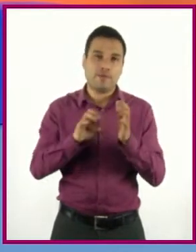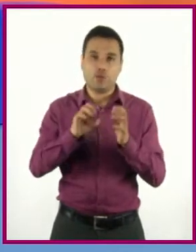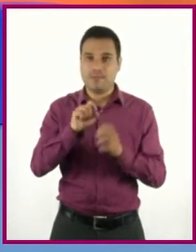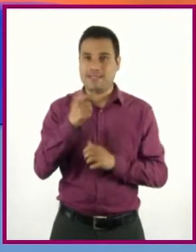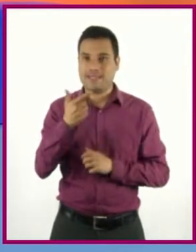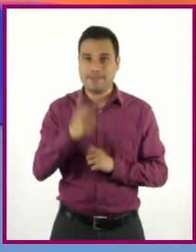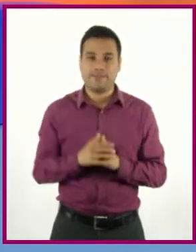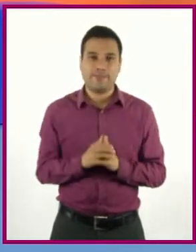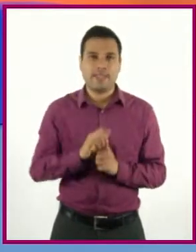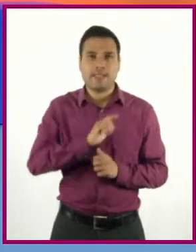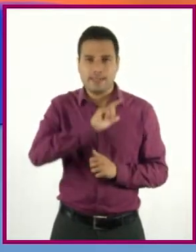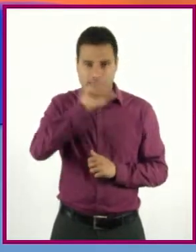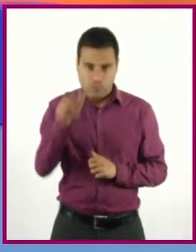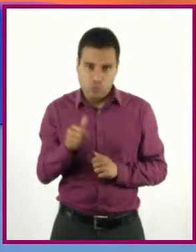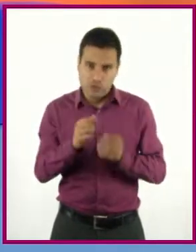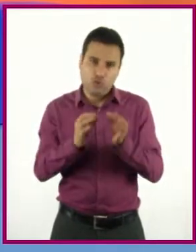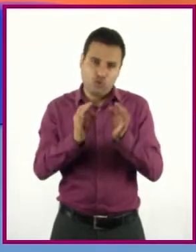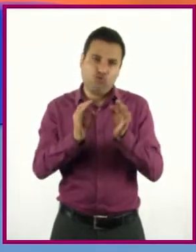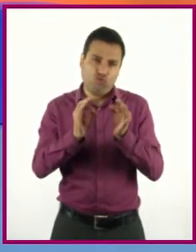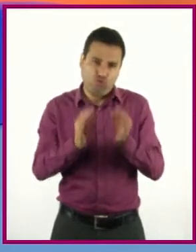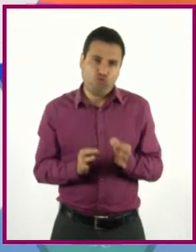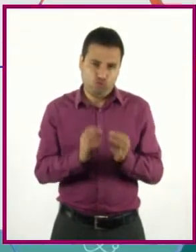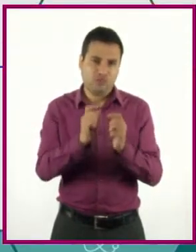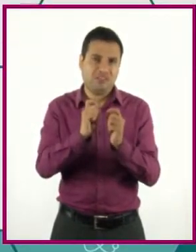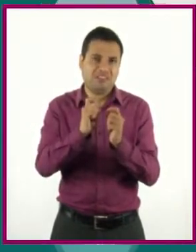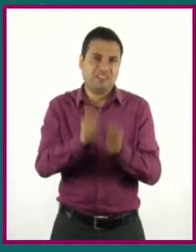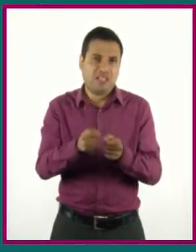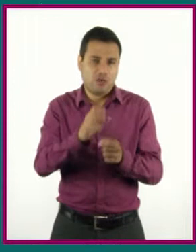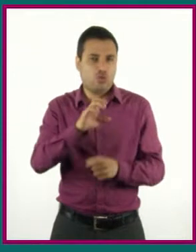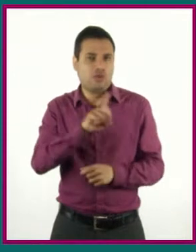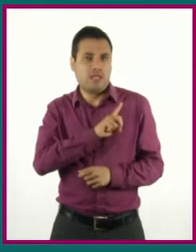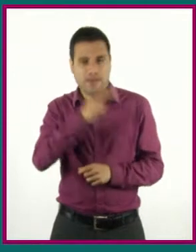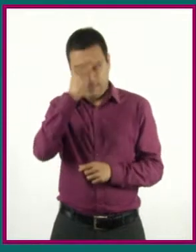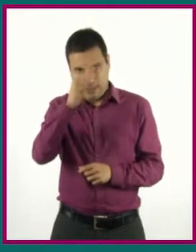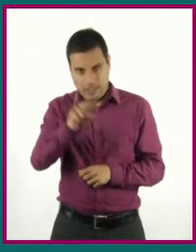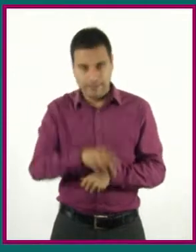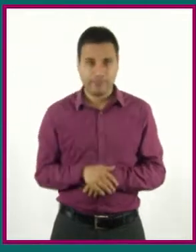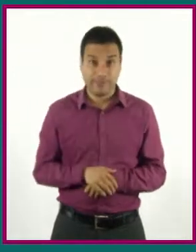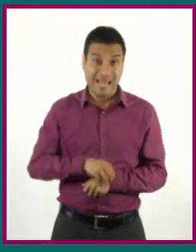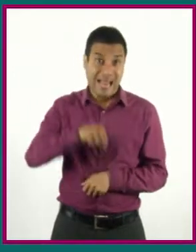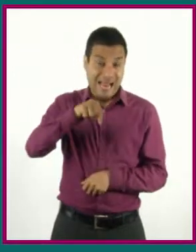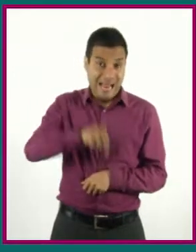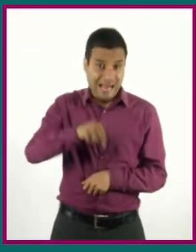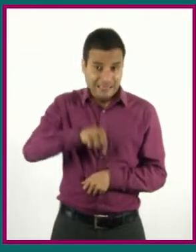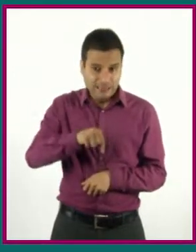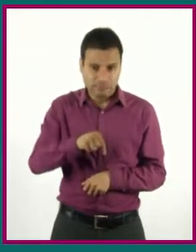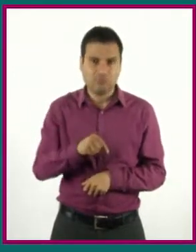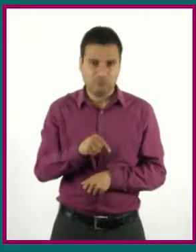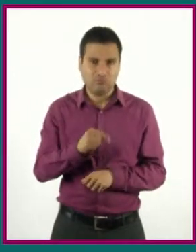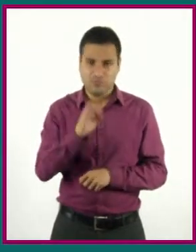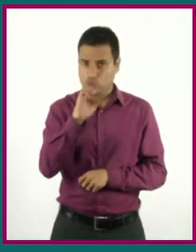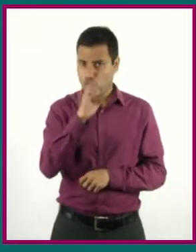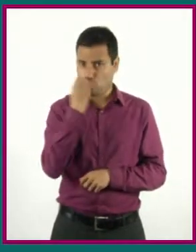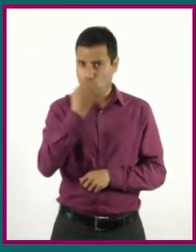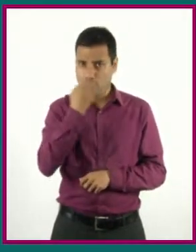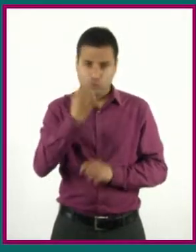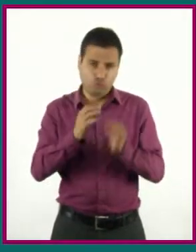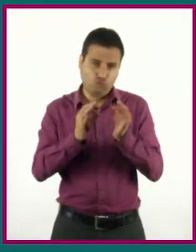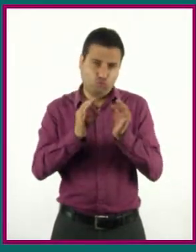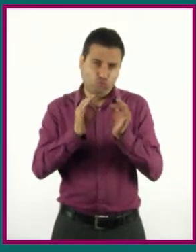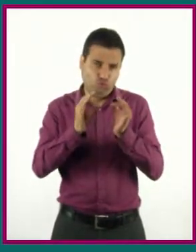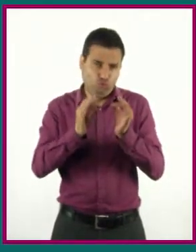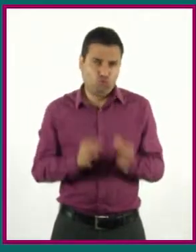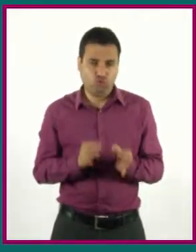la nacionalidad mexicana al llegar a la juventud. Aquí cursó sus estudios básicos en escuelas oficiales con